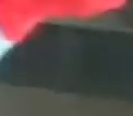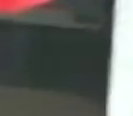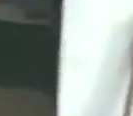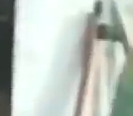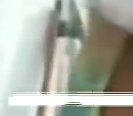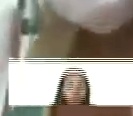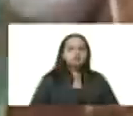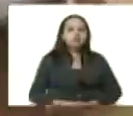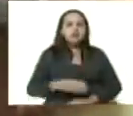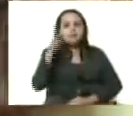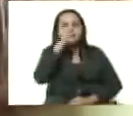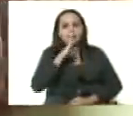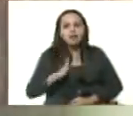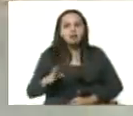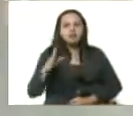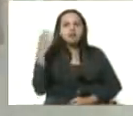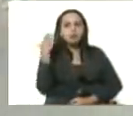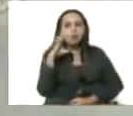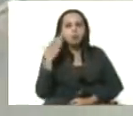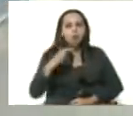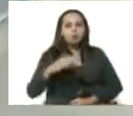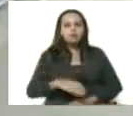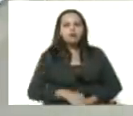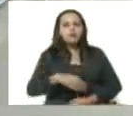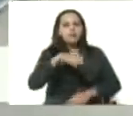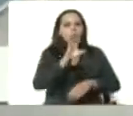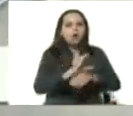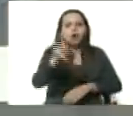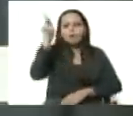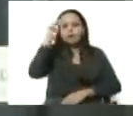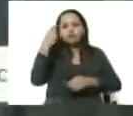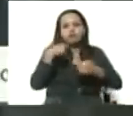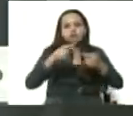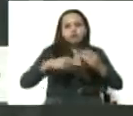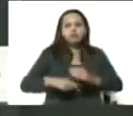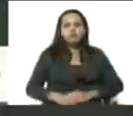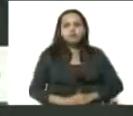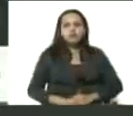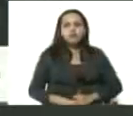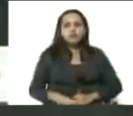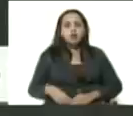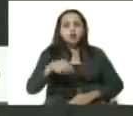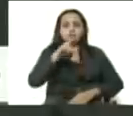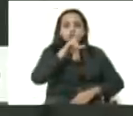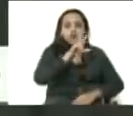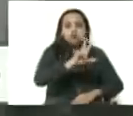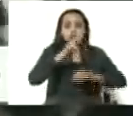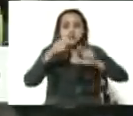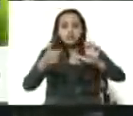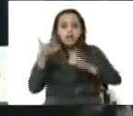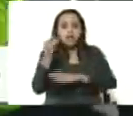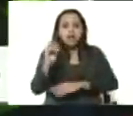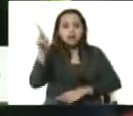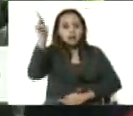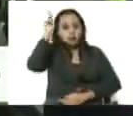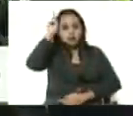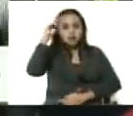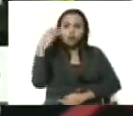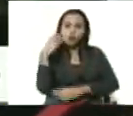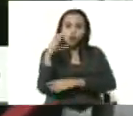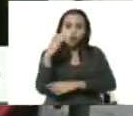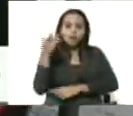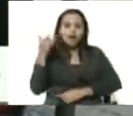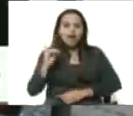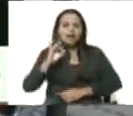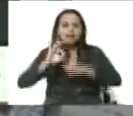de los casos actualmente. Luego de estos 36 casos de Colombia, registramos 3 casos de contacto